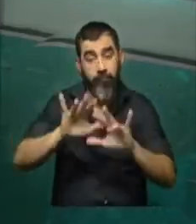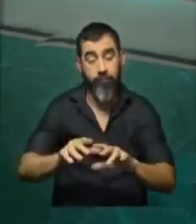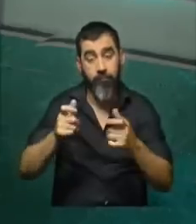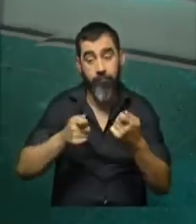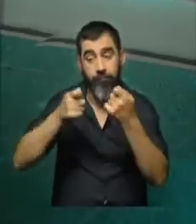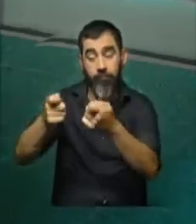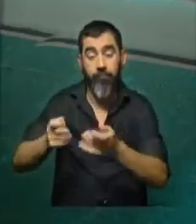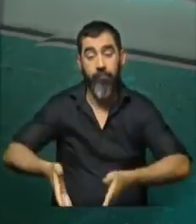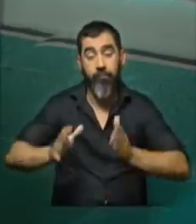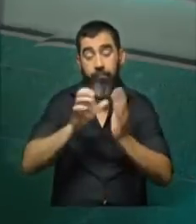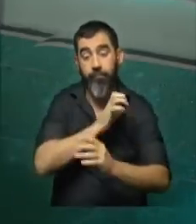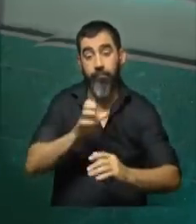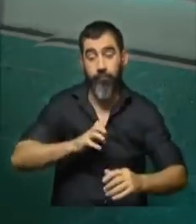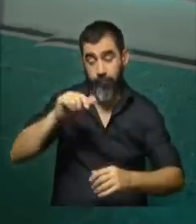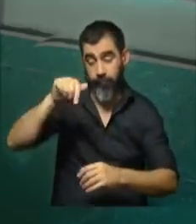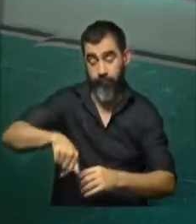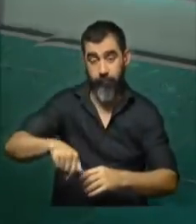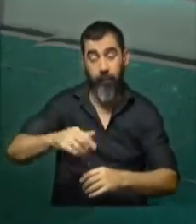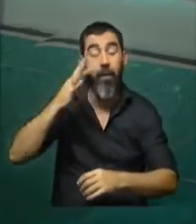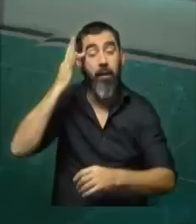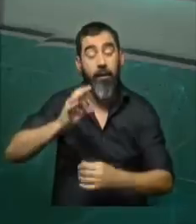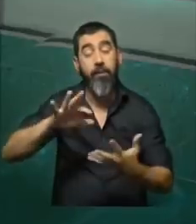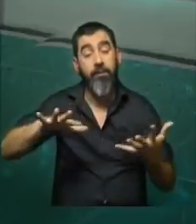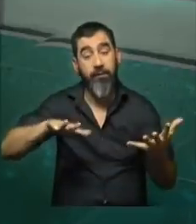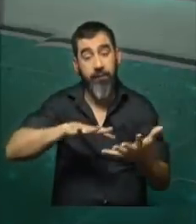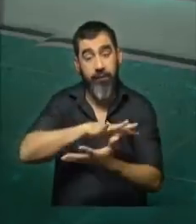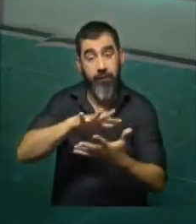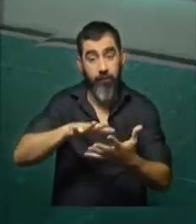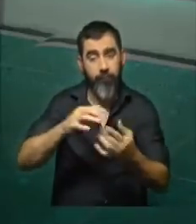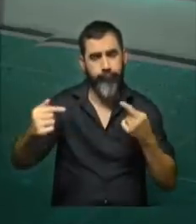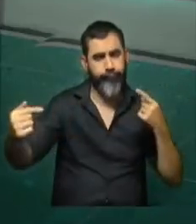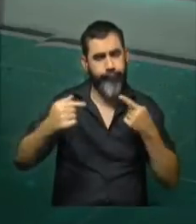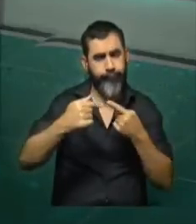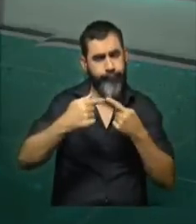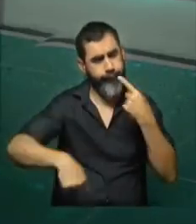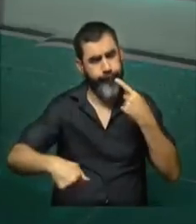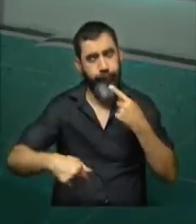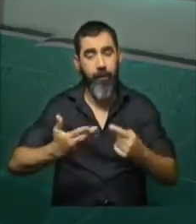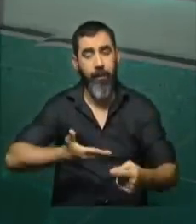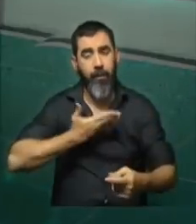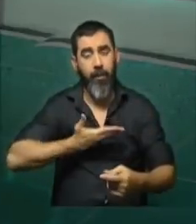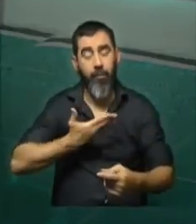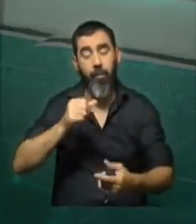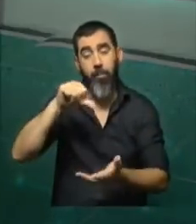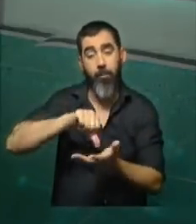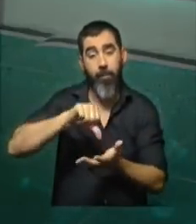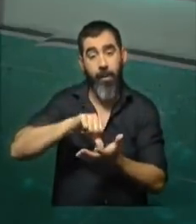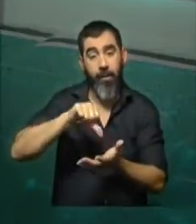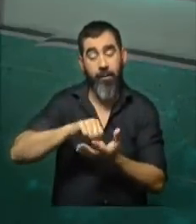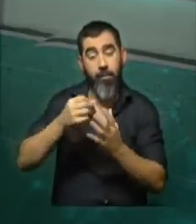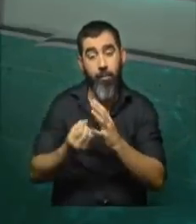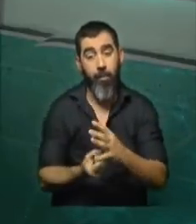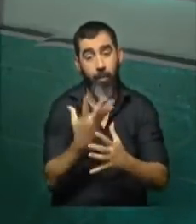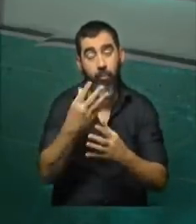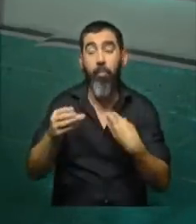entregar en la Torre Ejecutiva, como decíamos, esta jornada, creen que la situación es contradictoria con el reclamo que hace nuestro país al Mercosur